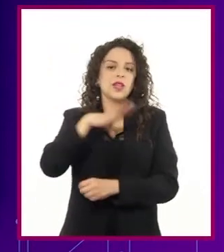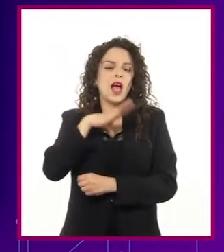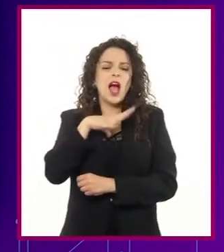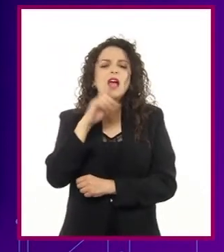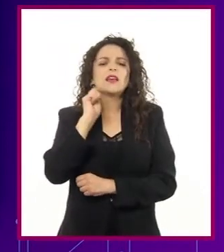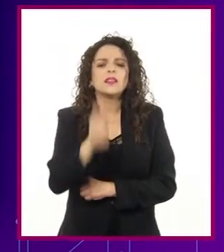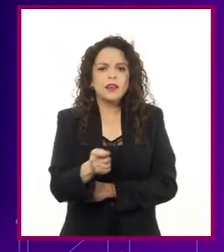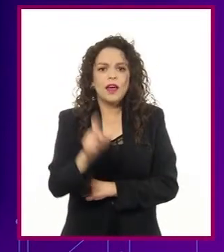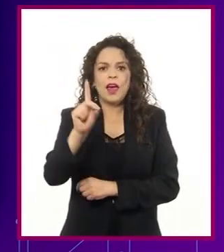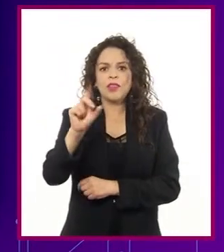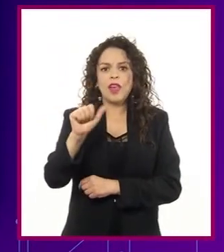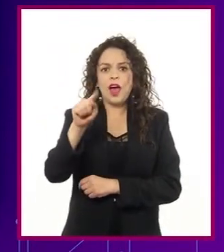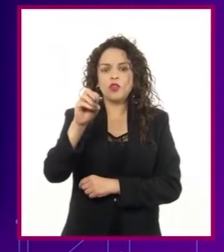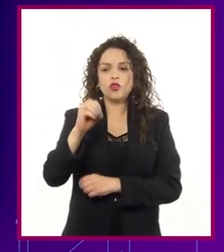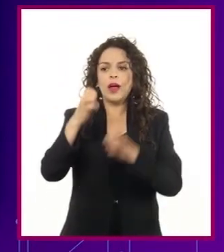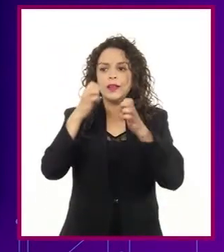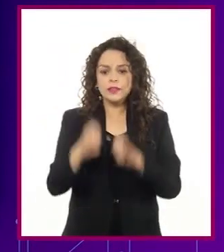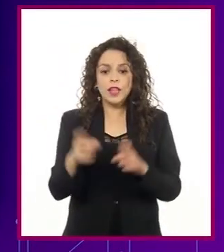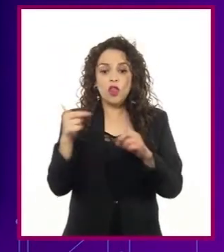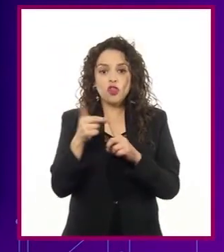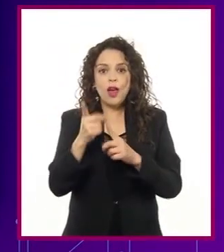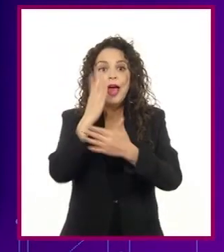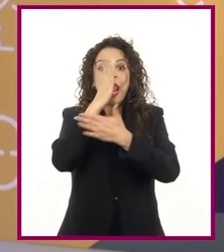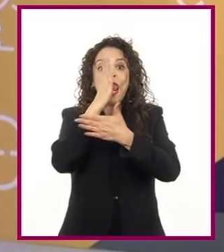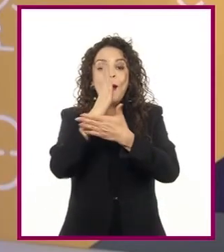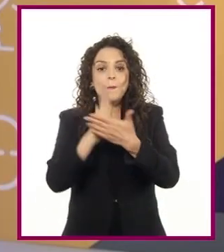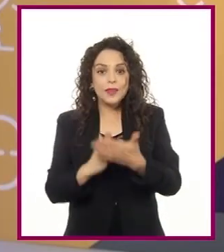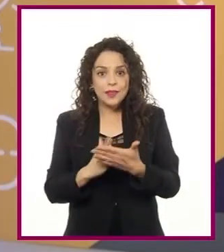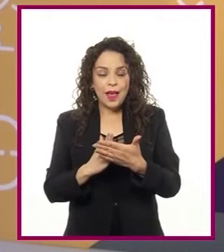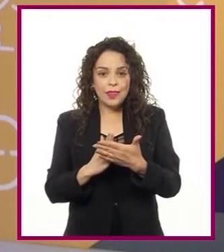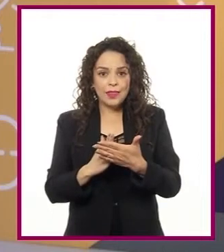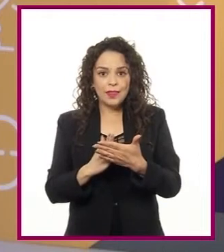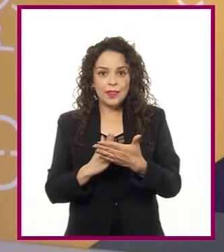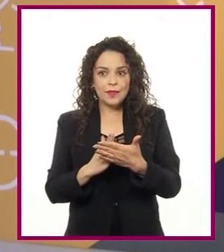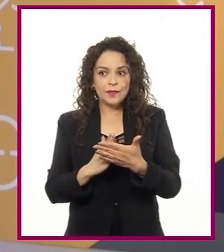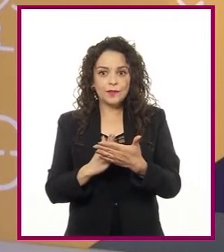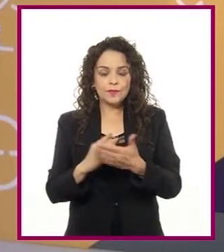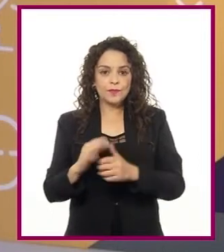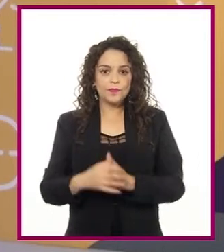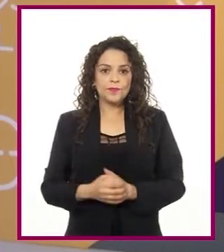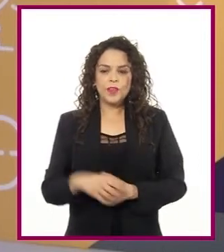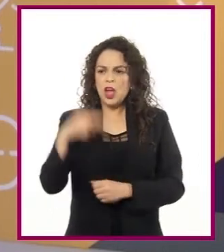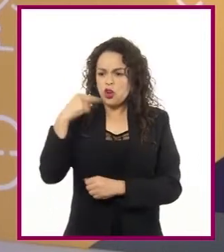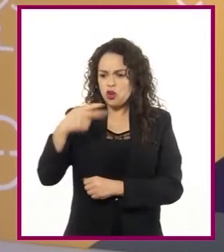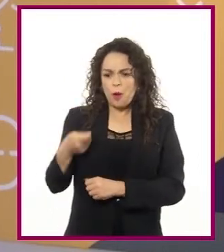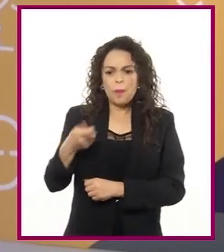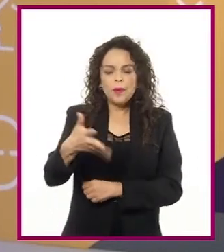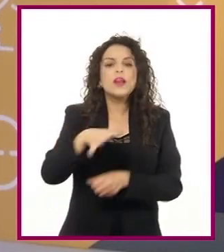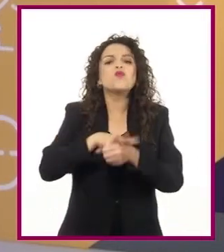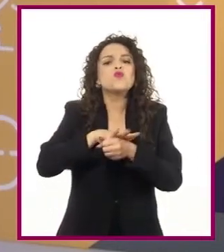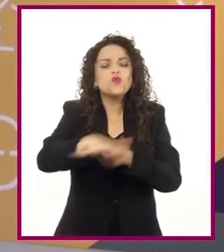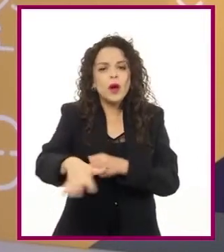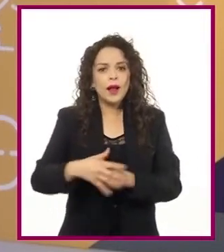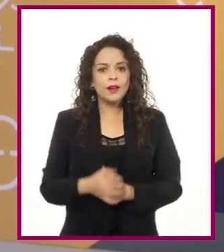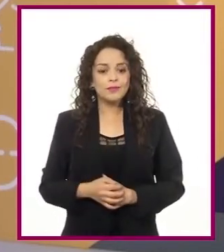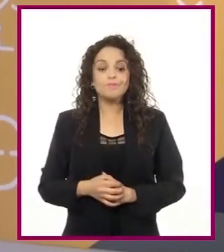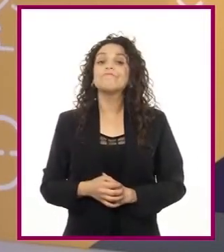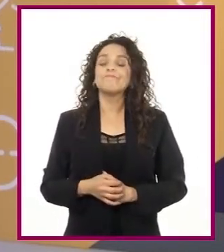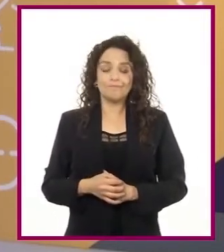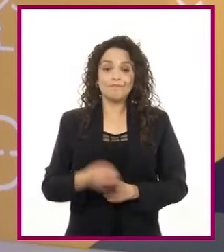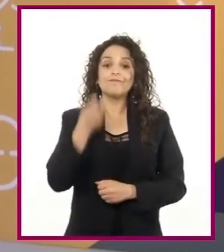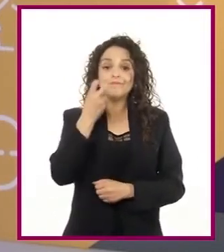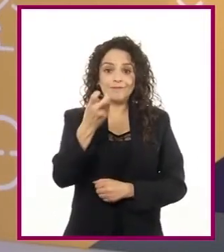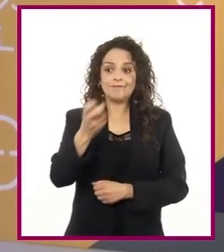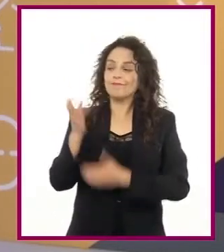un dato que se localice en el centro del listado. ¿Qué nombre recibe? Exacto.